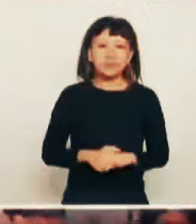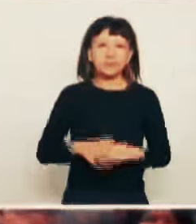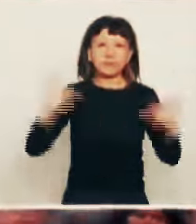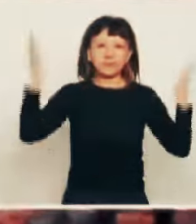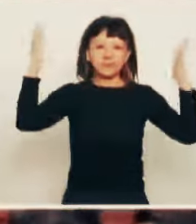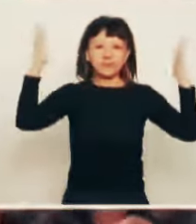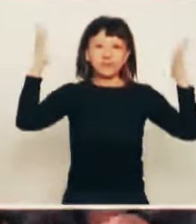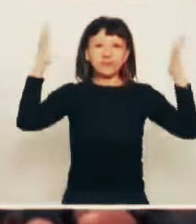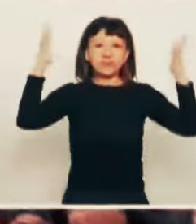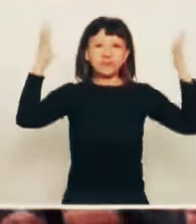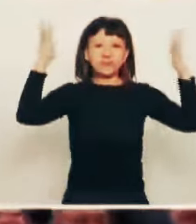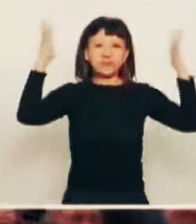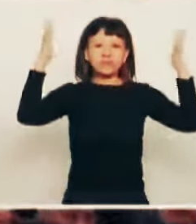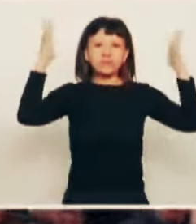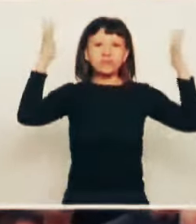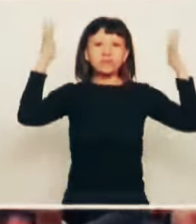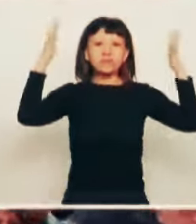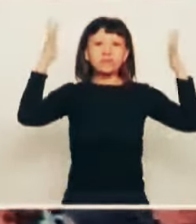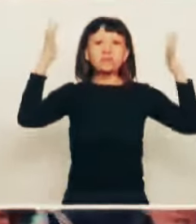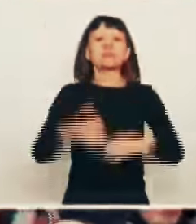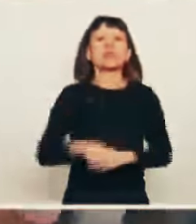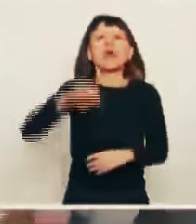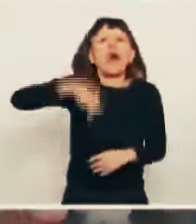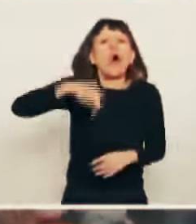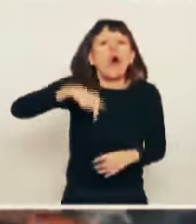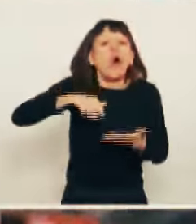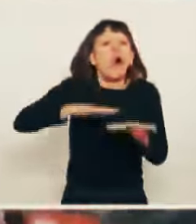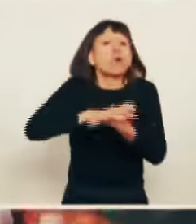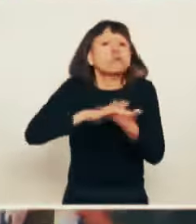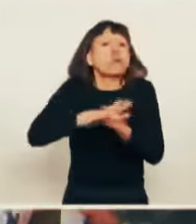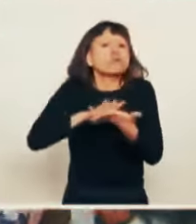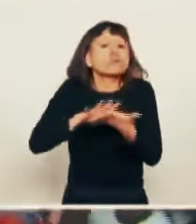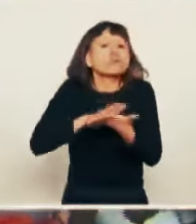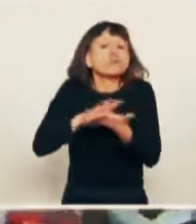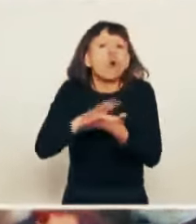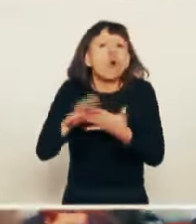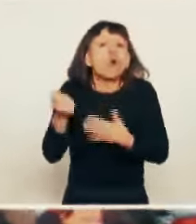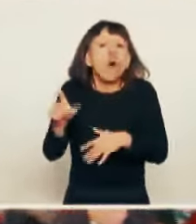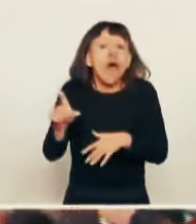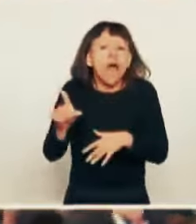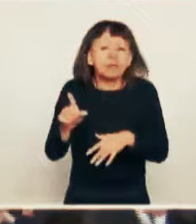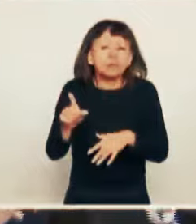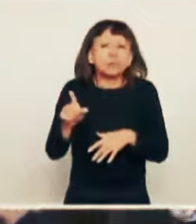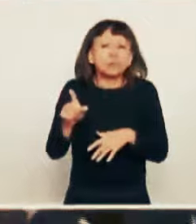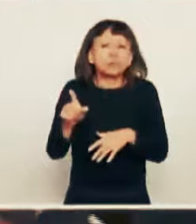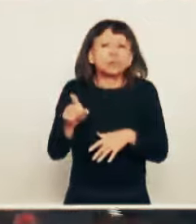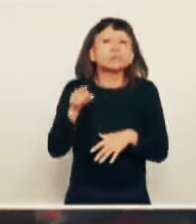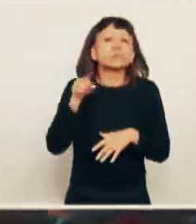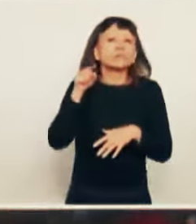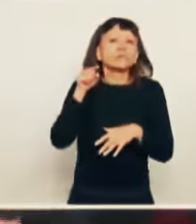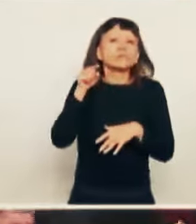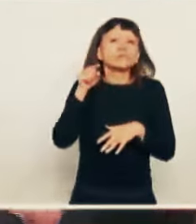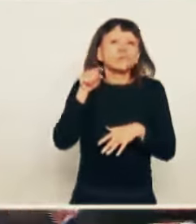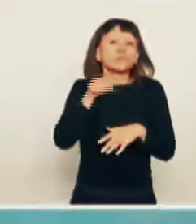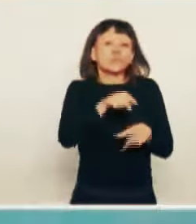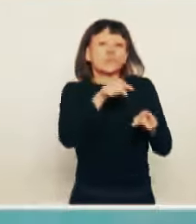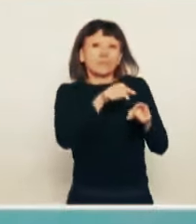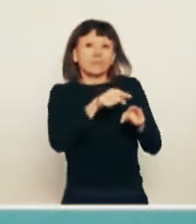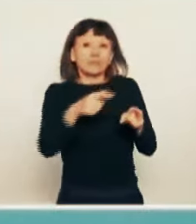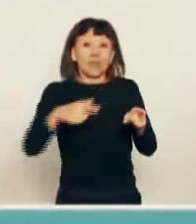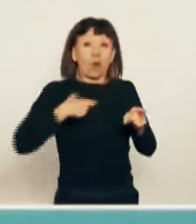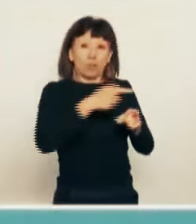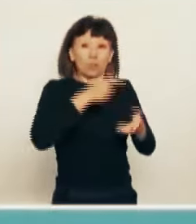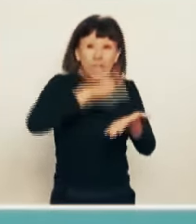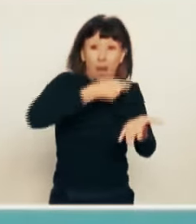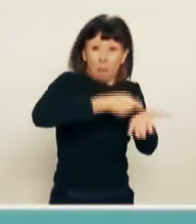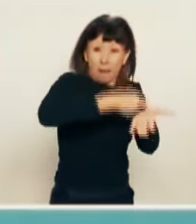Y hoy la solución ya ni siquiera pasa por recuperar esas facultades en las prepagas. Las prepagas